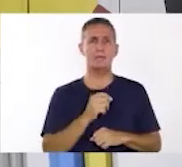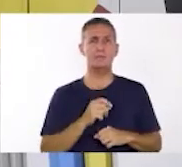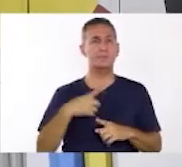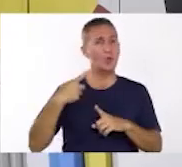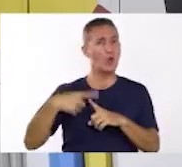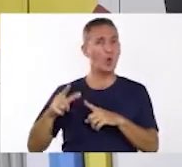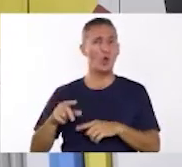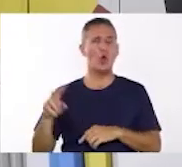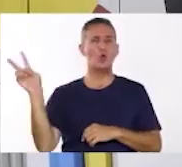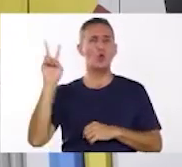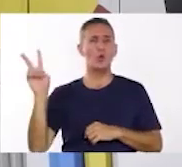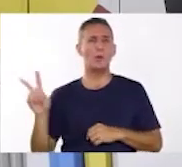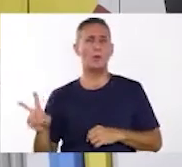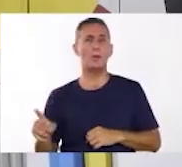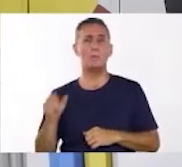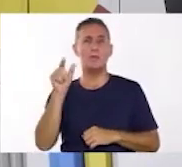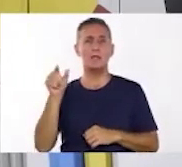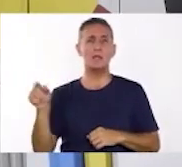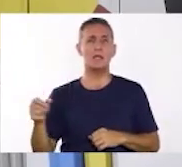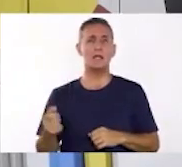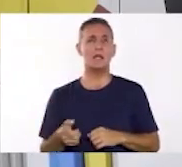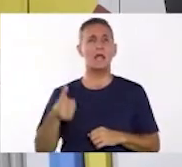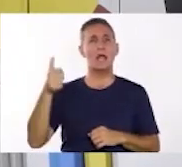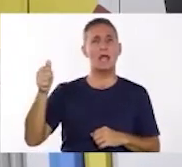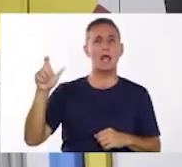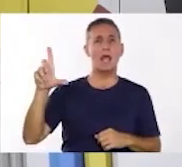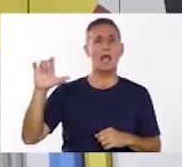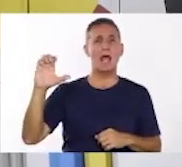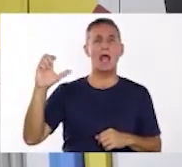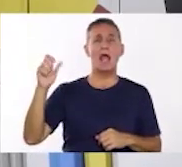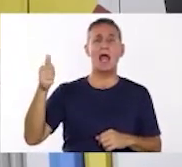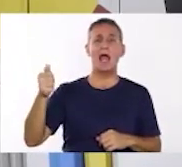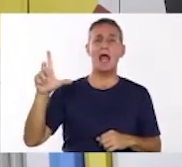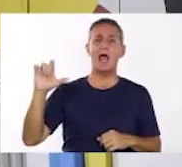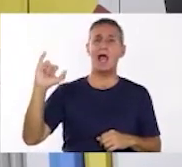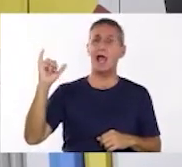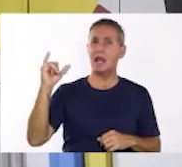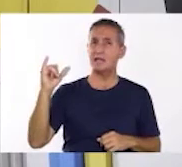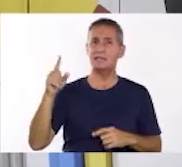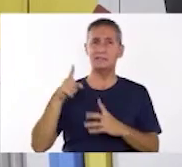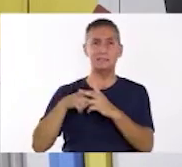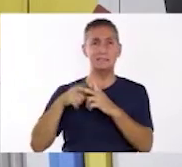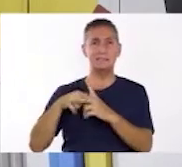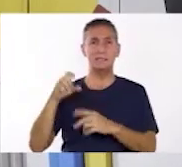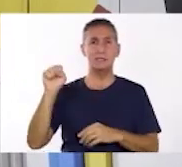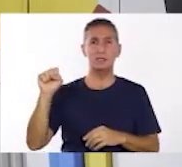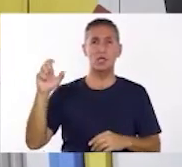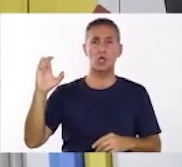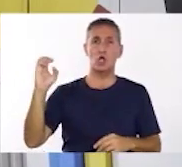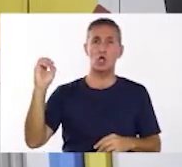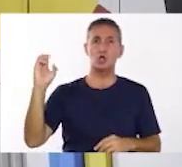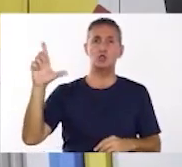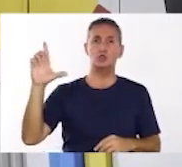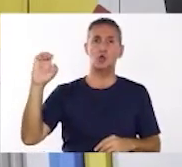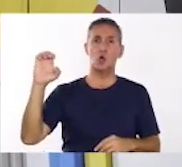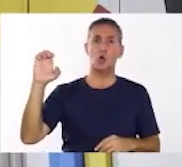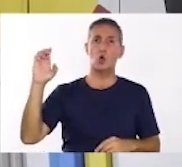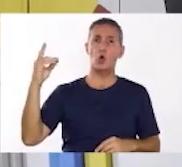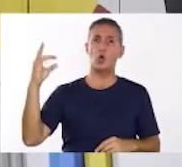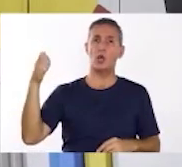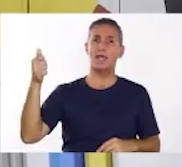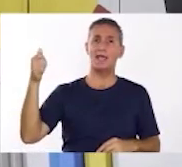Los venezolanos Ali Primera y Soledad Bravo. El